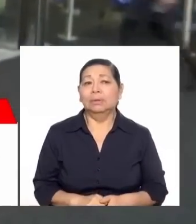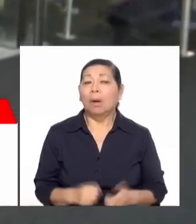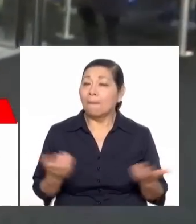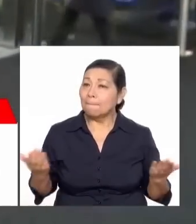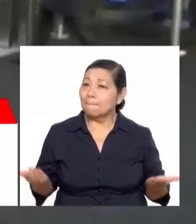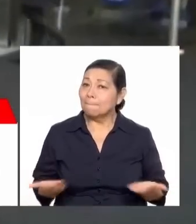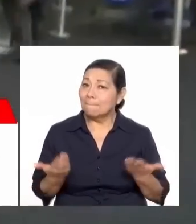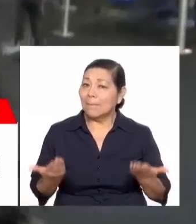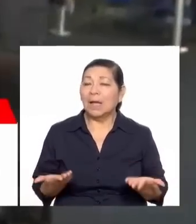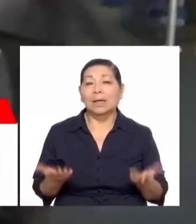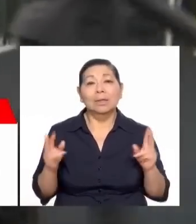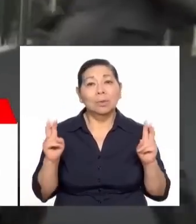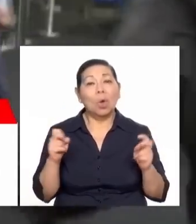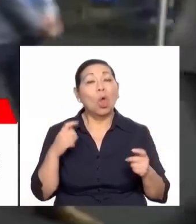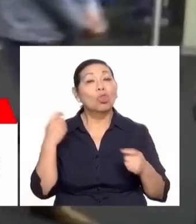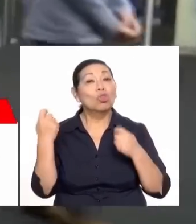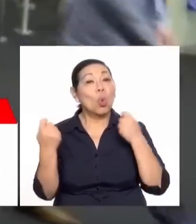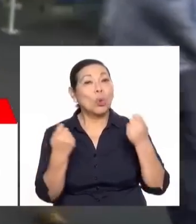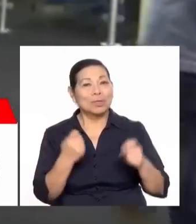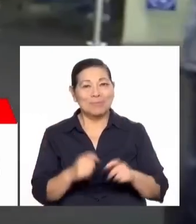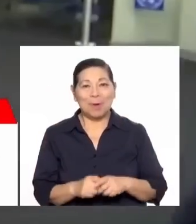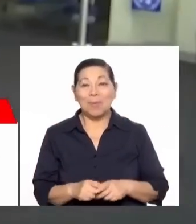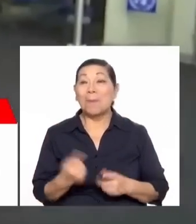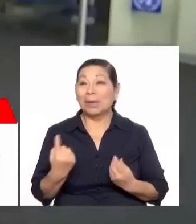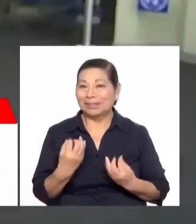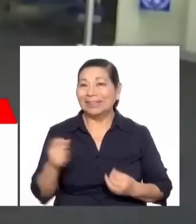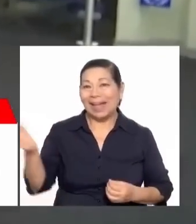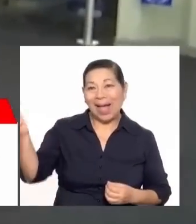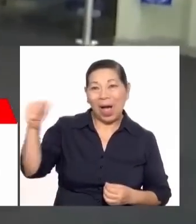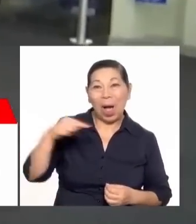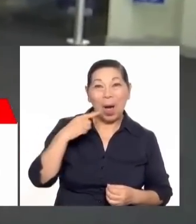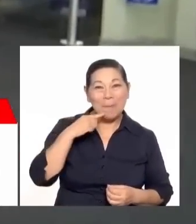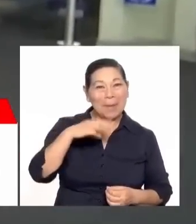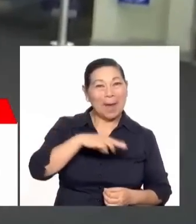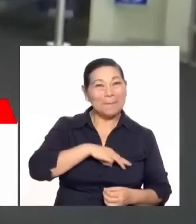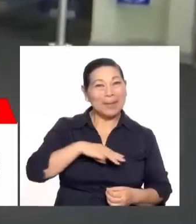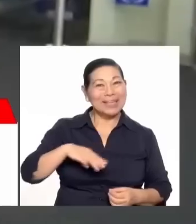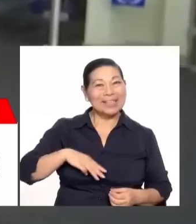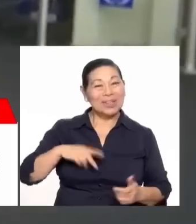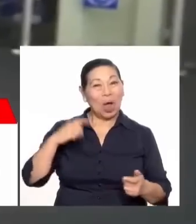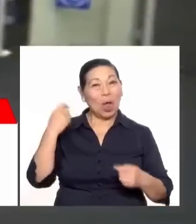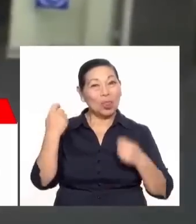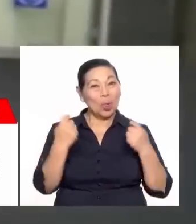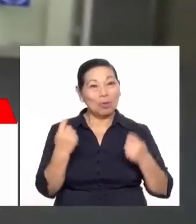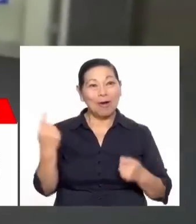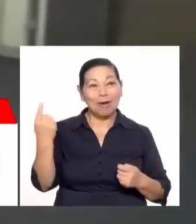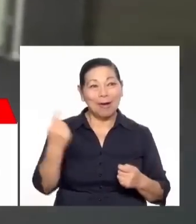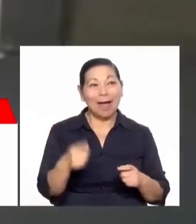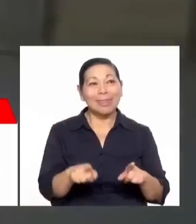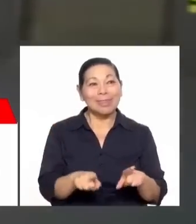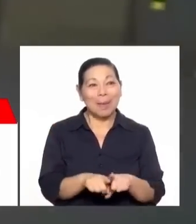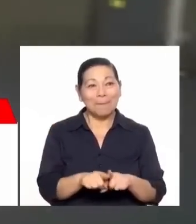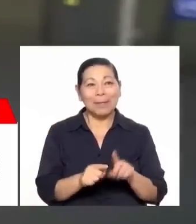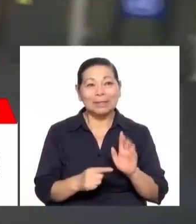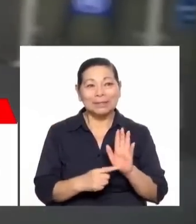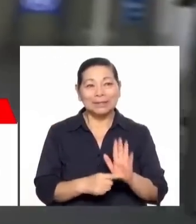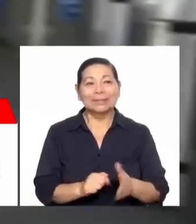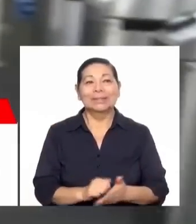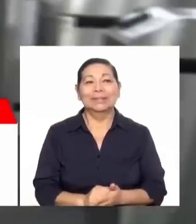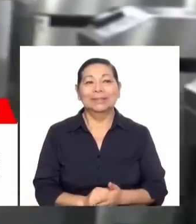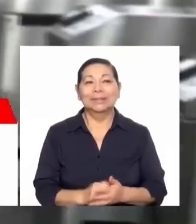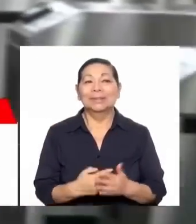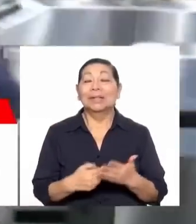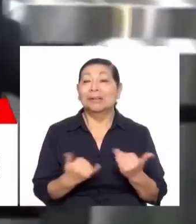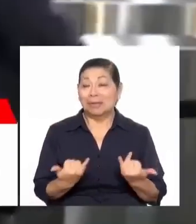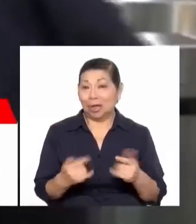impulsar lo que es el tema de turismo. Es por eso que el ministro de Comercio, Relaciones y Turismo, Juan Carlos Matthews, también está presente acá